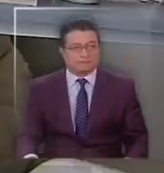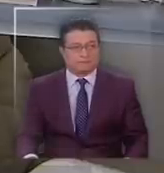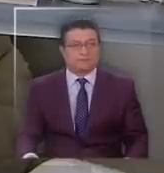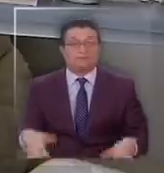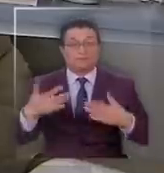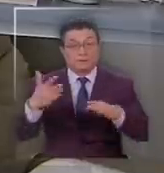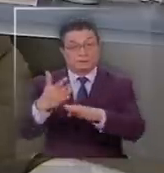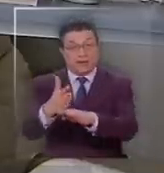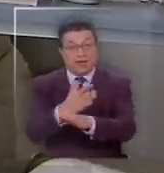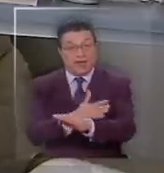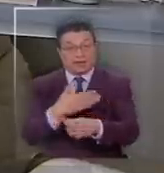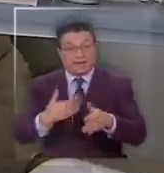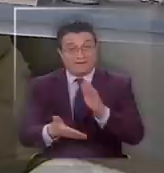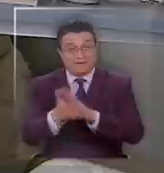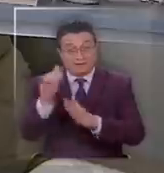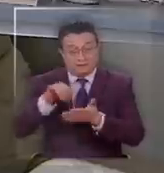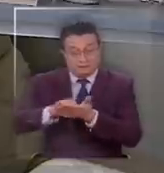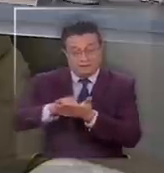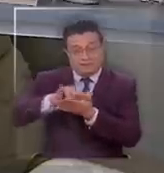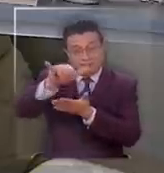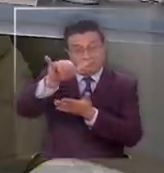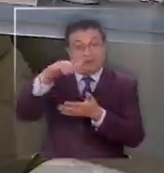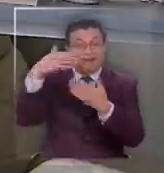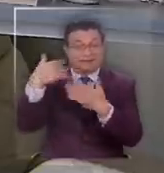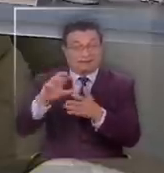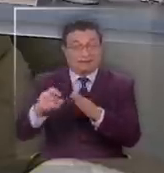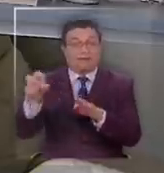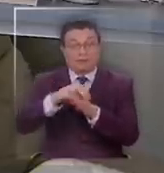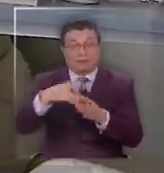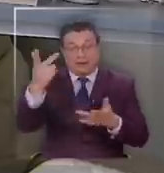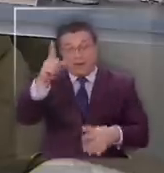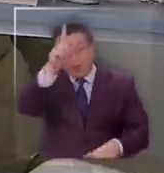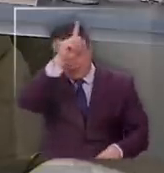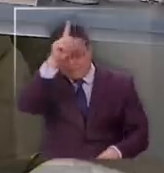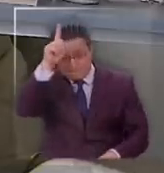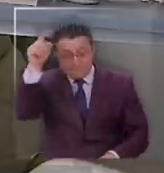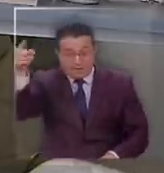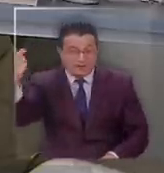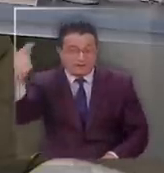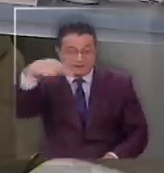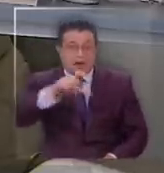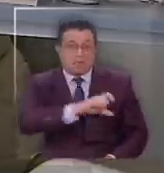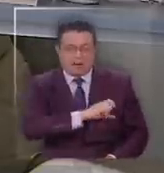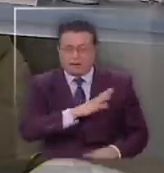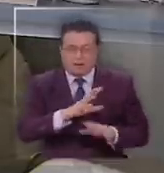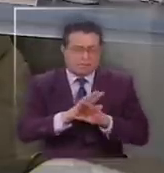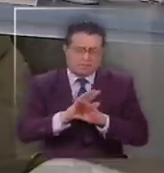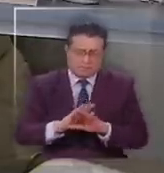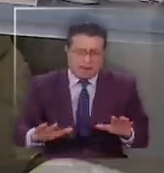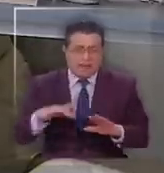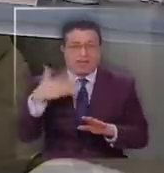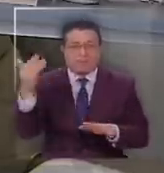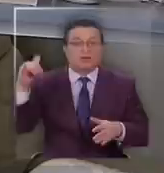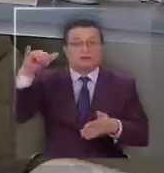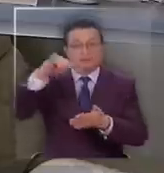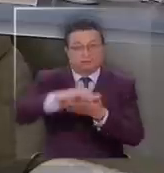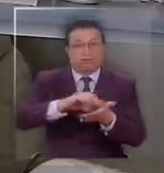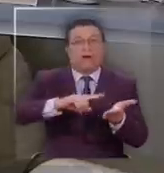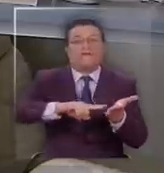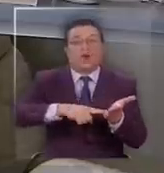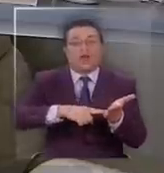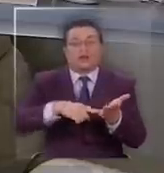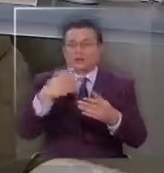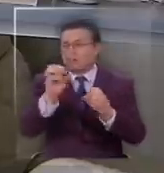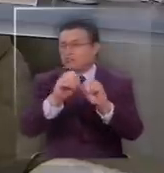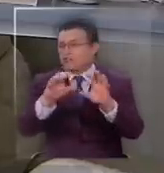Antes del viaje yo estuve en el aeropuerto de Heathrow, luego en Madrid y España, ya estaba muy mal. Luego aterricé en Buenos Aires con miles